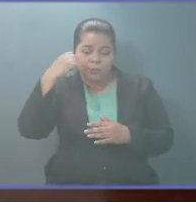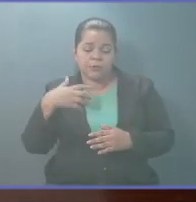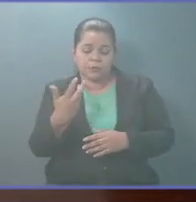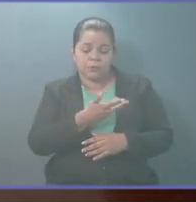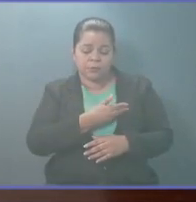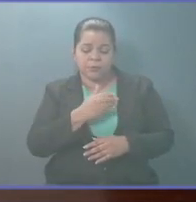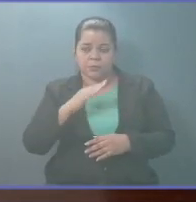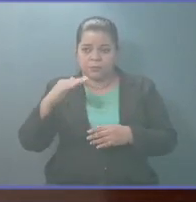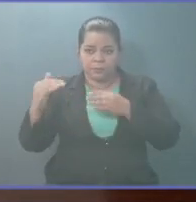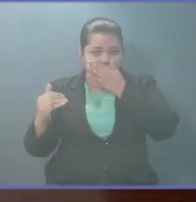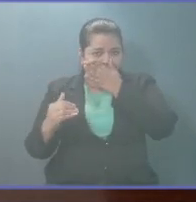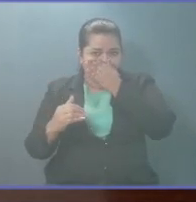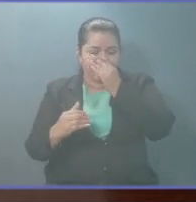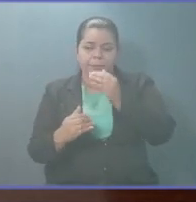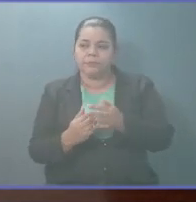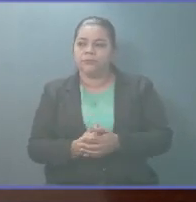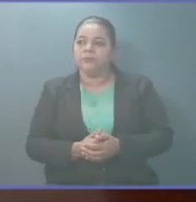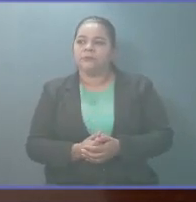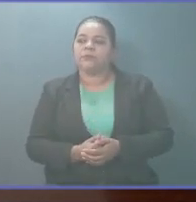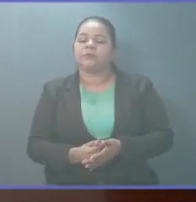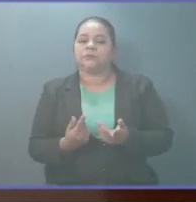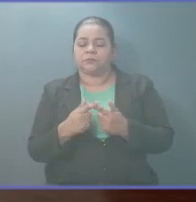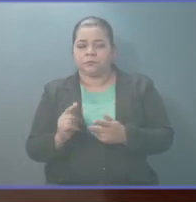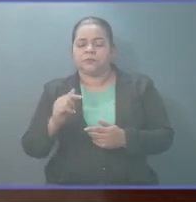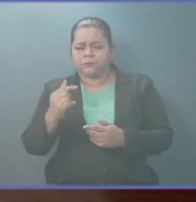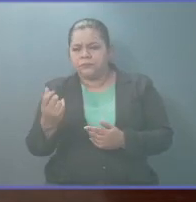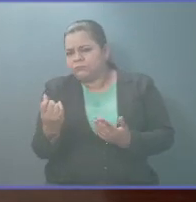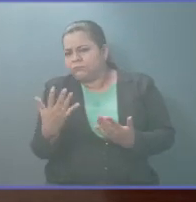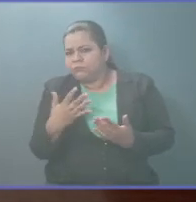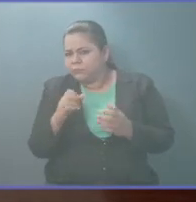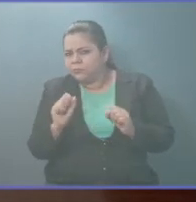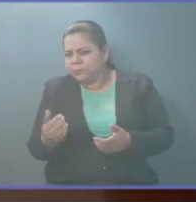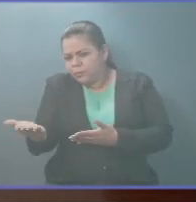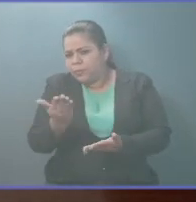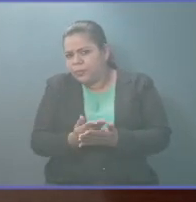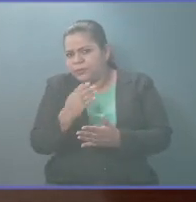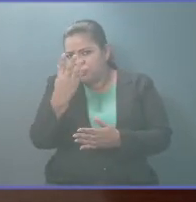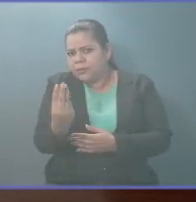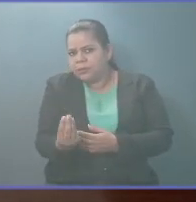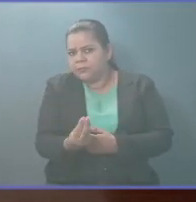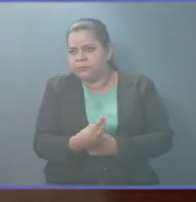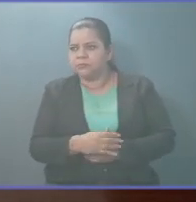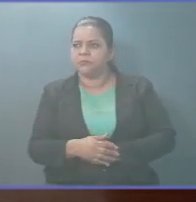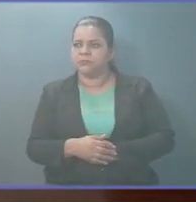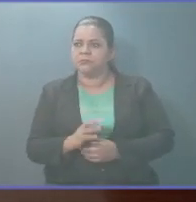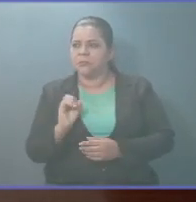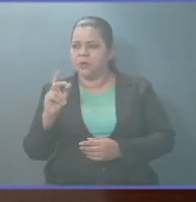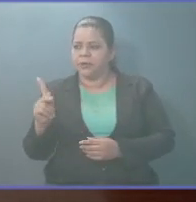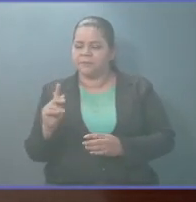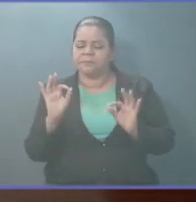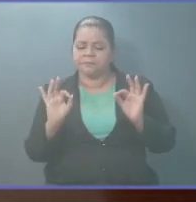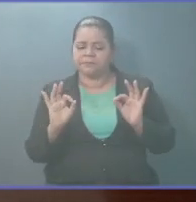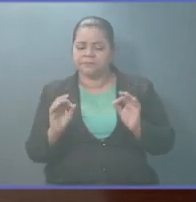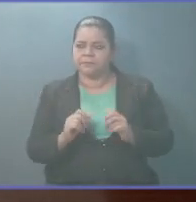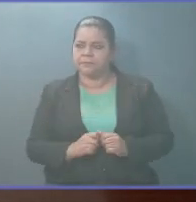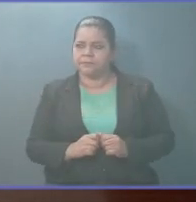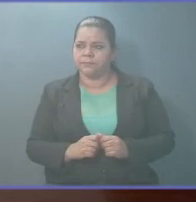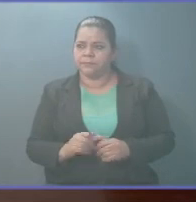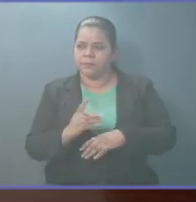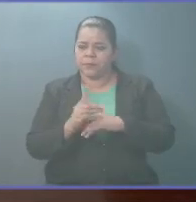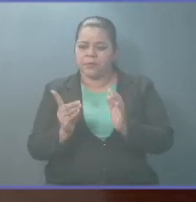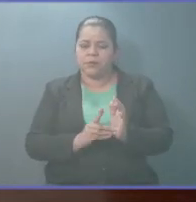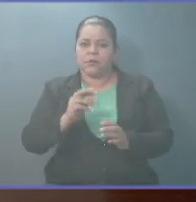que incluyéramos en las discusiones a miembros de la sociedad civil, algo que quiero invitarles, colegas, a que ustedes